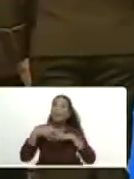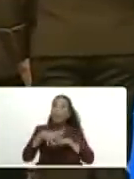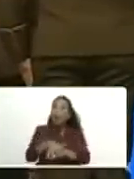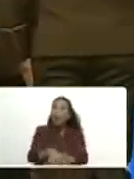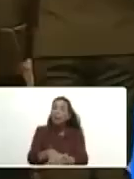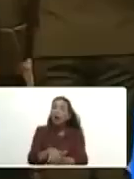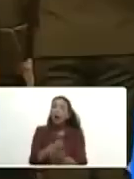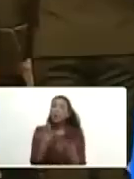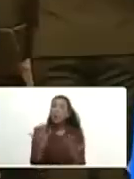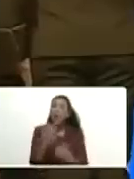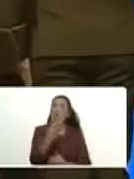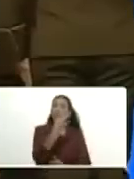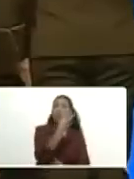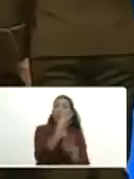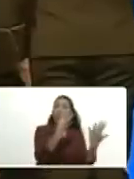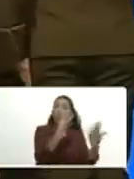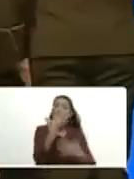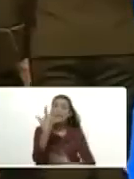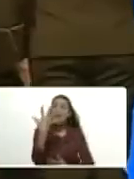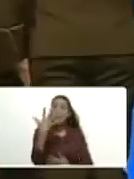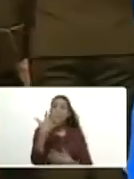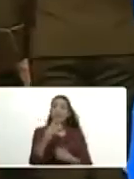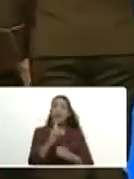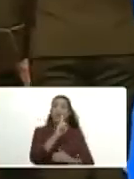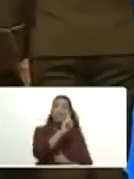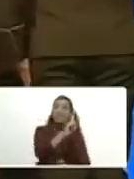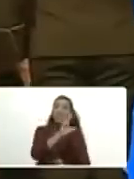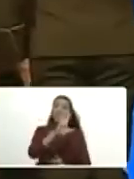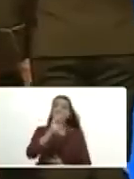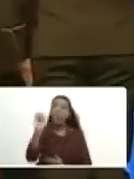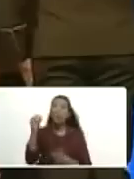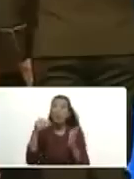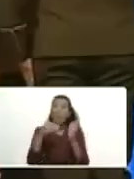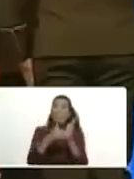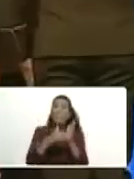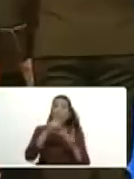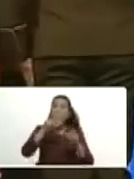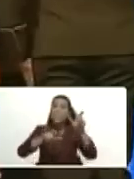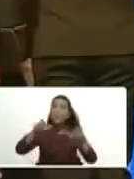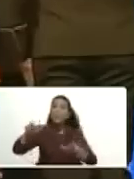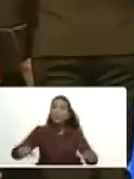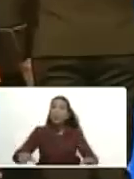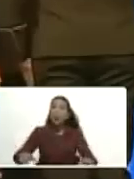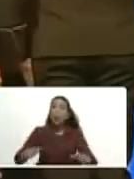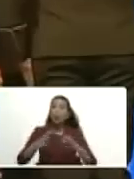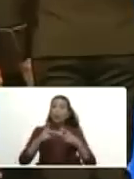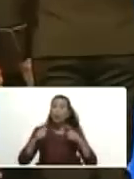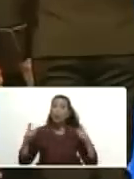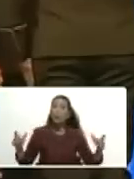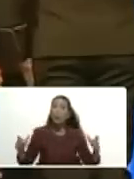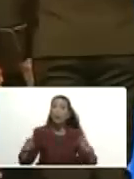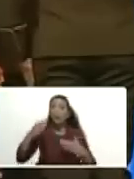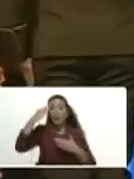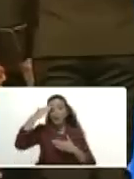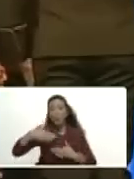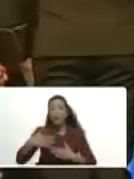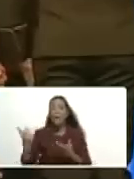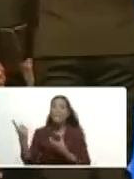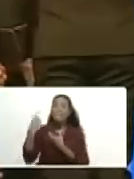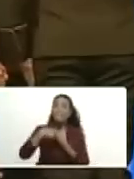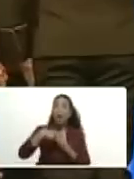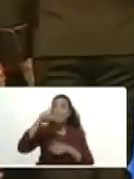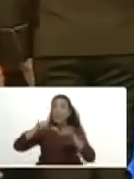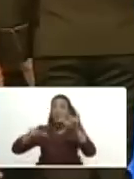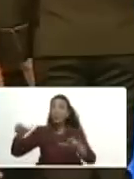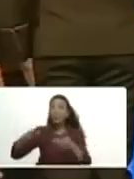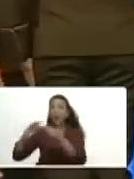por alrededor de 95.000 a 150.000 combatientes activos, entre ellos una creciente milicia nacional. Y